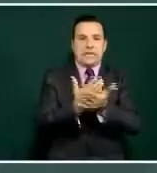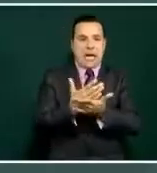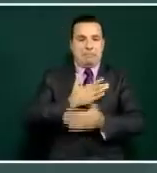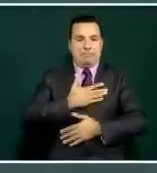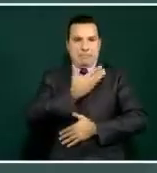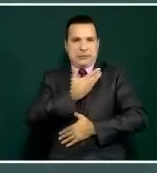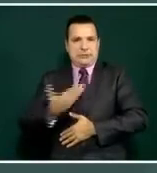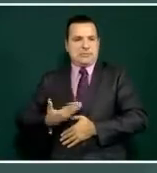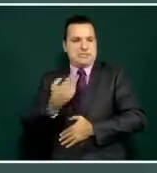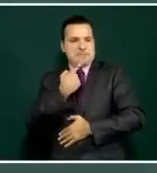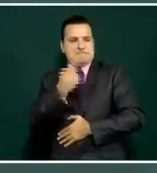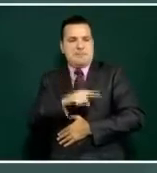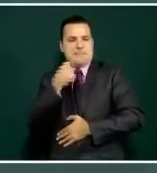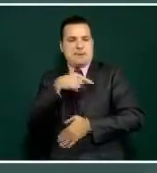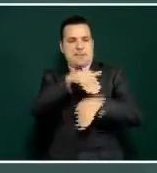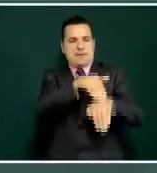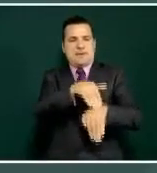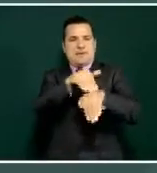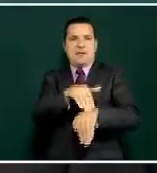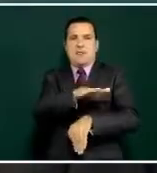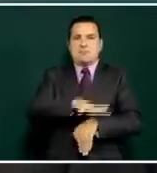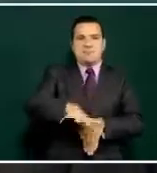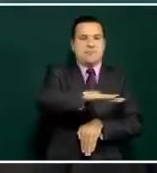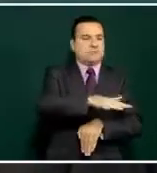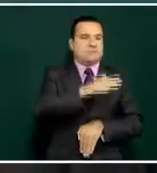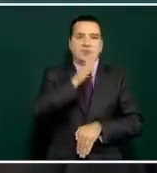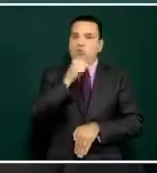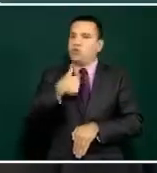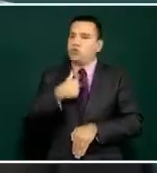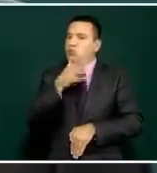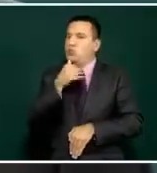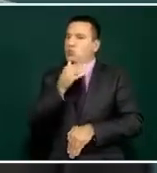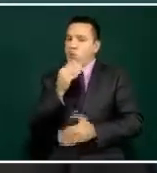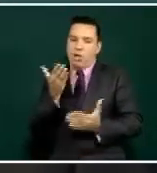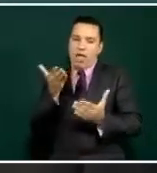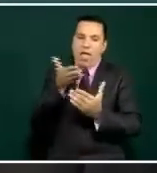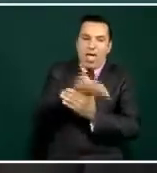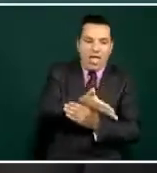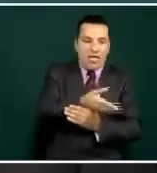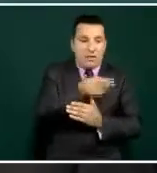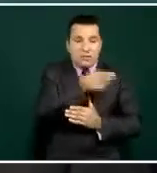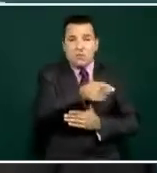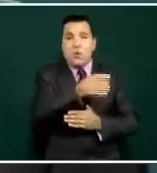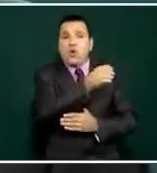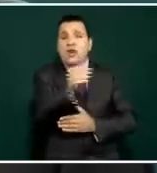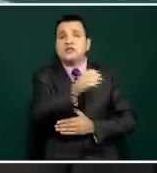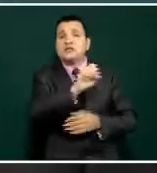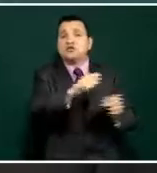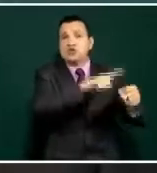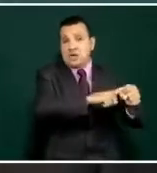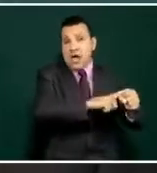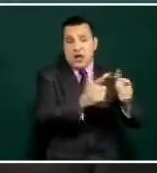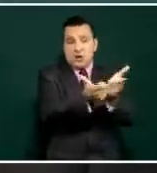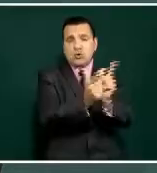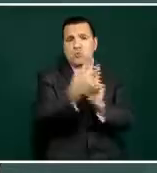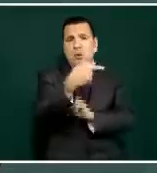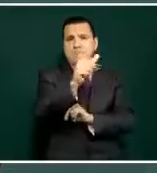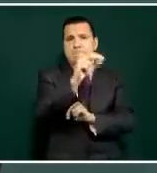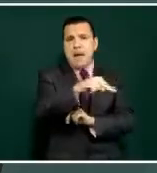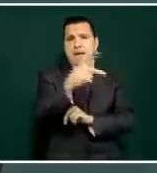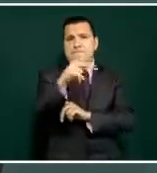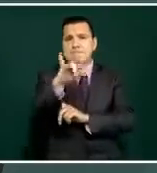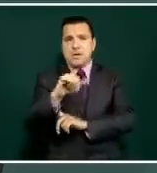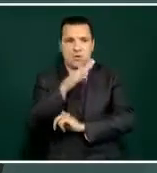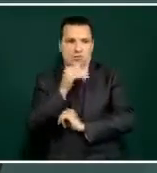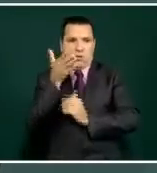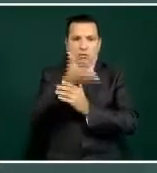interferir en asuntos que corresponden a las organizaciones sociales, a los partidos, ser